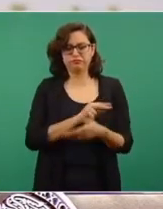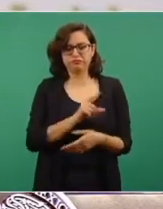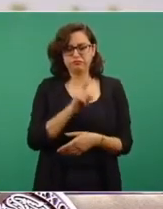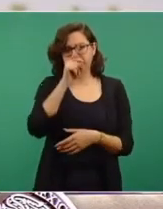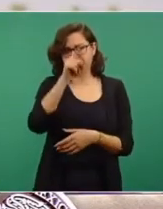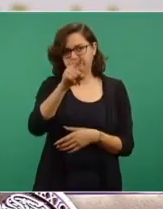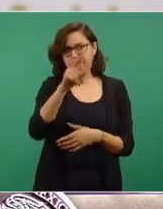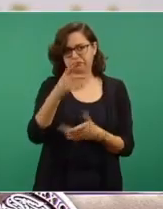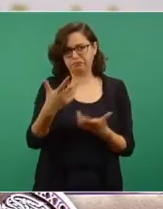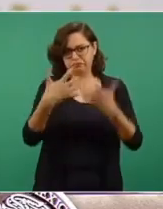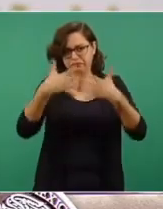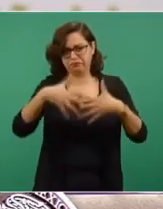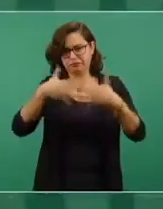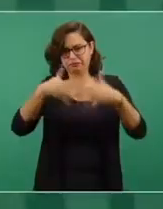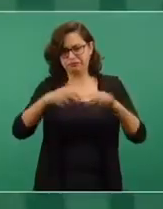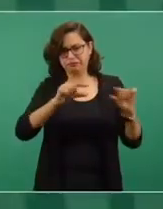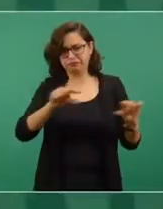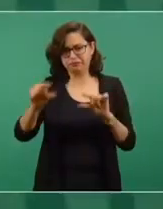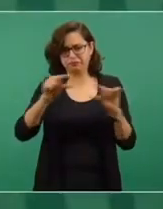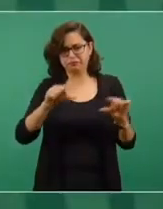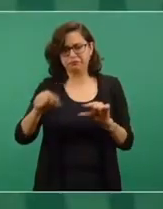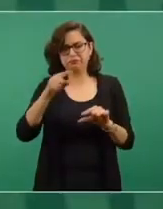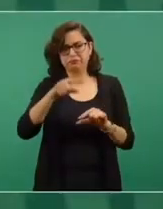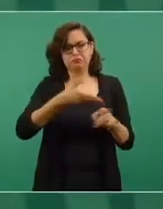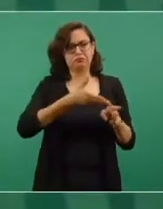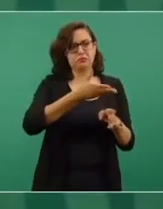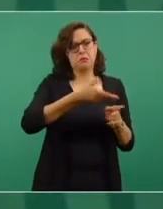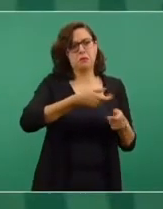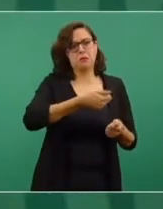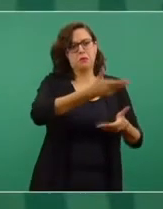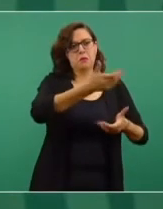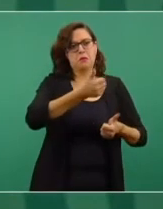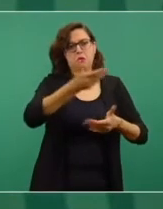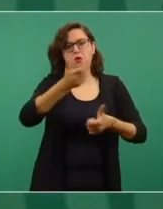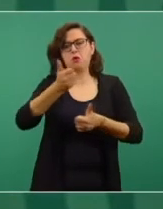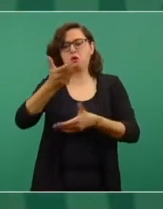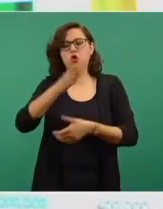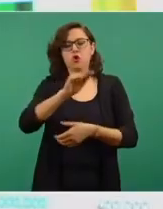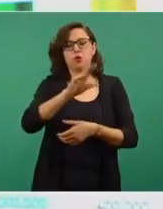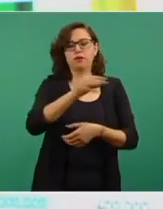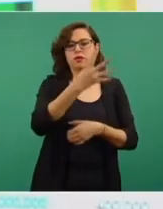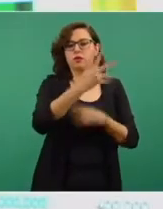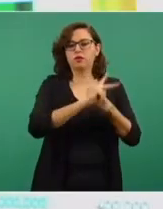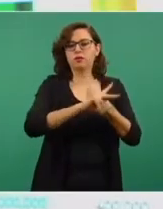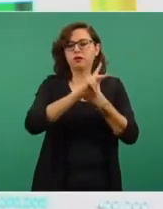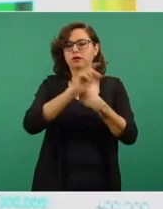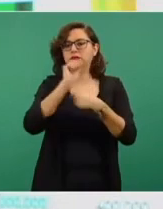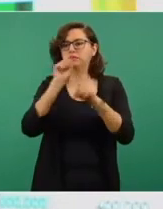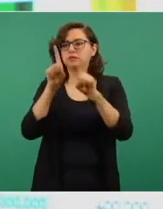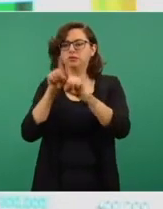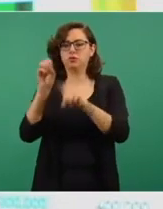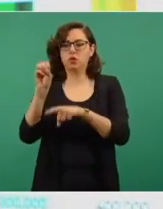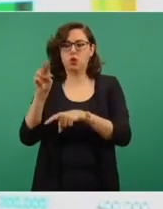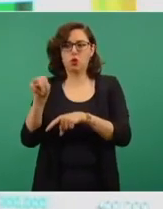farmacéutica productora de vacunas que abastece a más de 94 países y al sistema de Naciones Unidas. Y